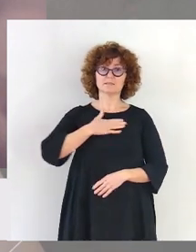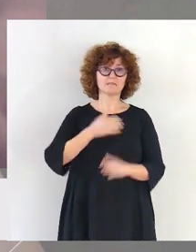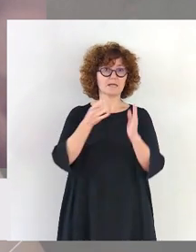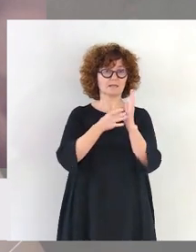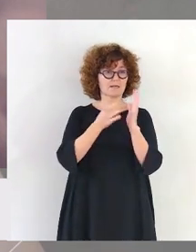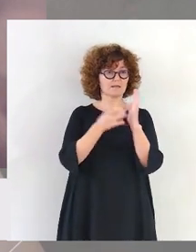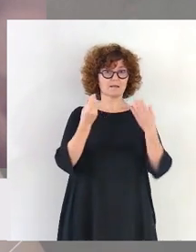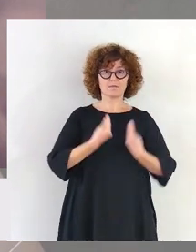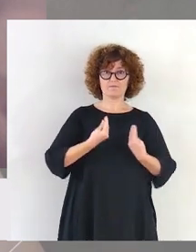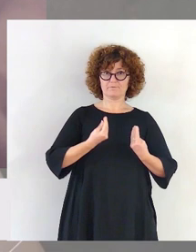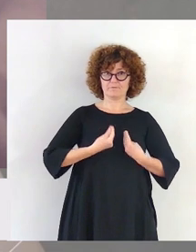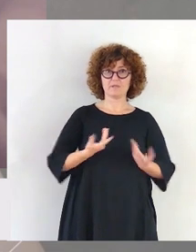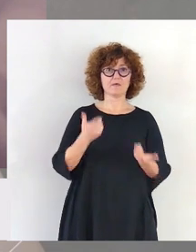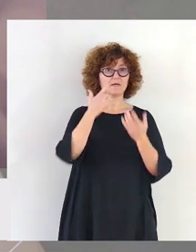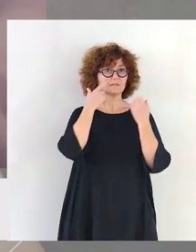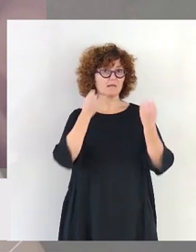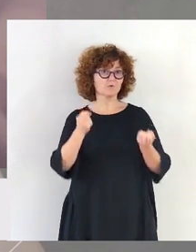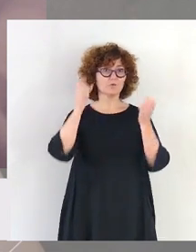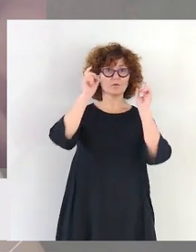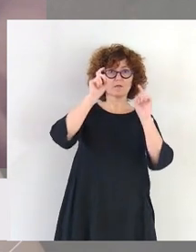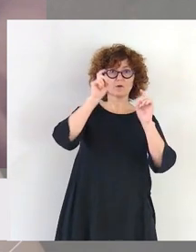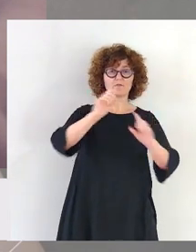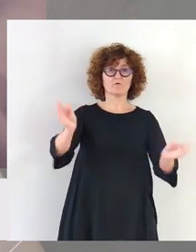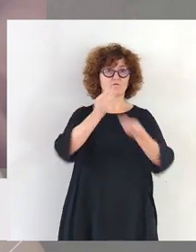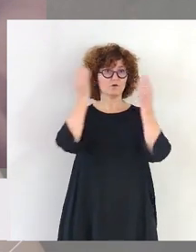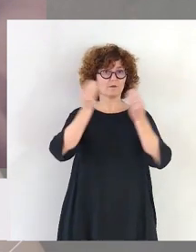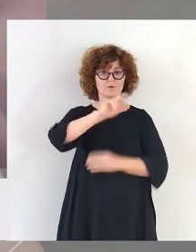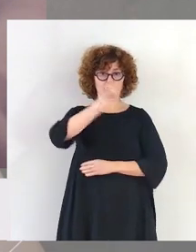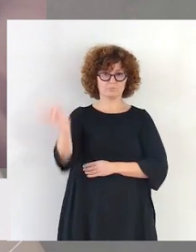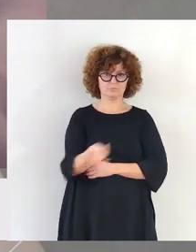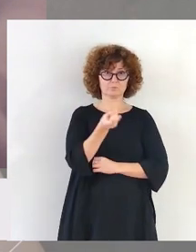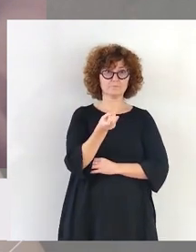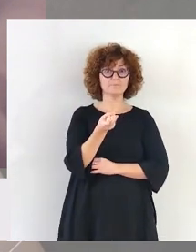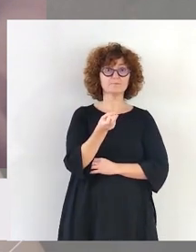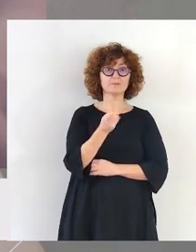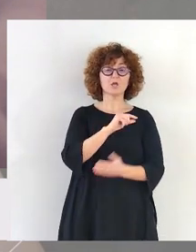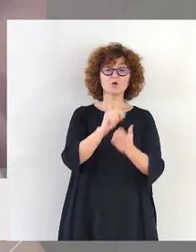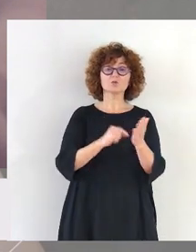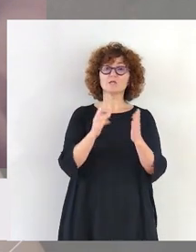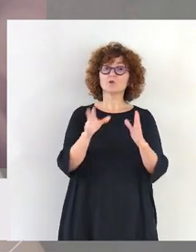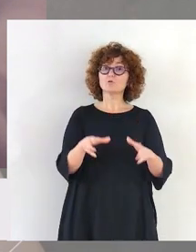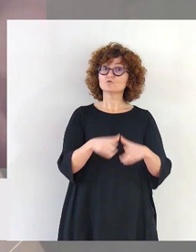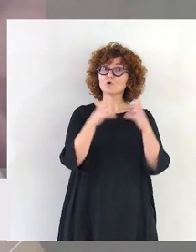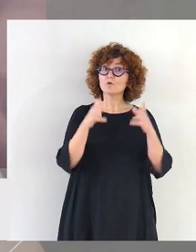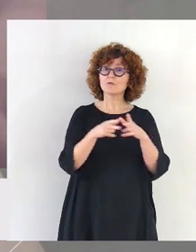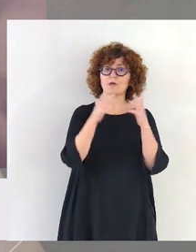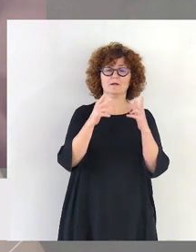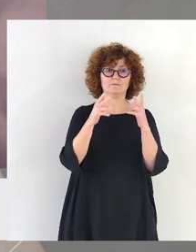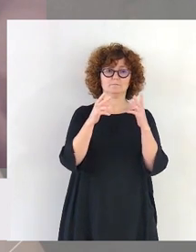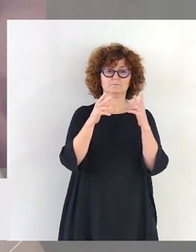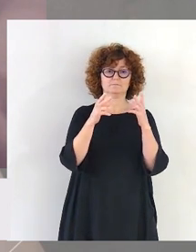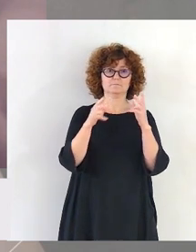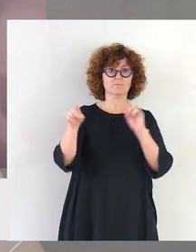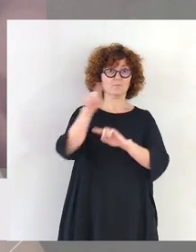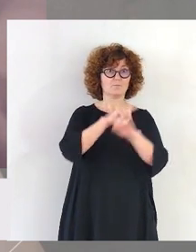vida eh de salud de educación de formación etcétera un contrato social que hizo un viraje con la